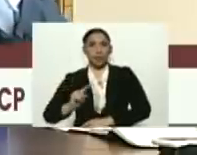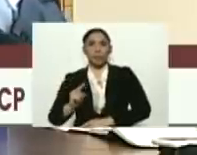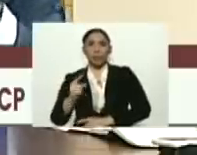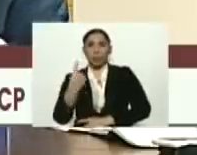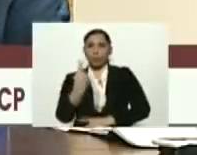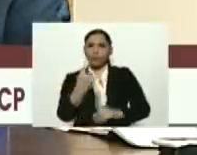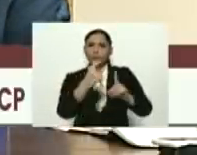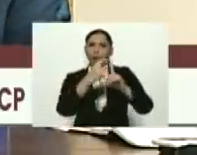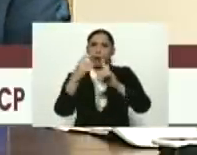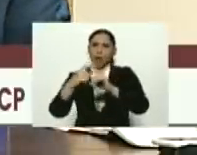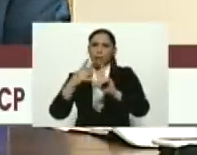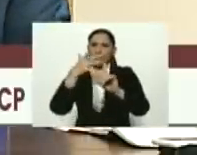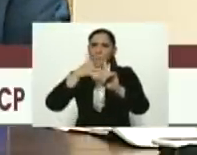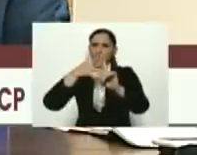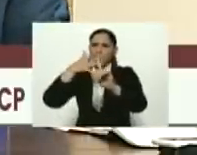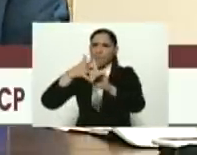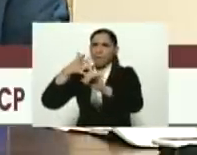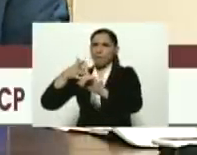palabra orientadora,